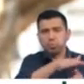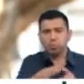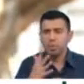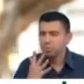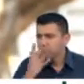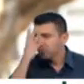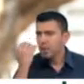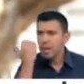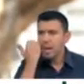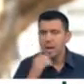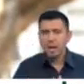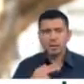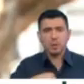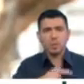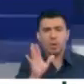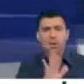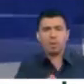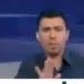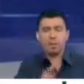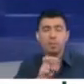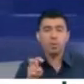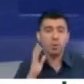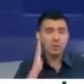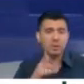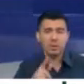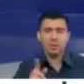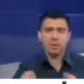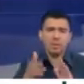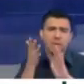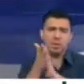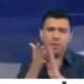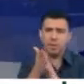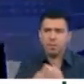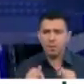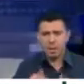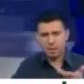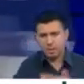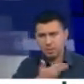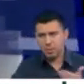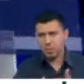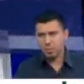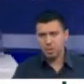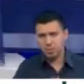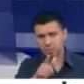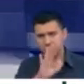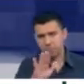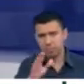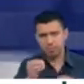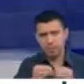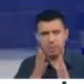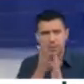en municipios de nuestro departamento norte de Santander. Es la información que por ahora les comparto. Continúen ustedes con más información en estudio.